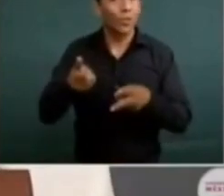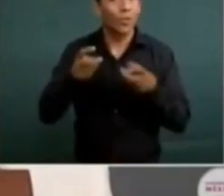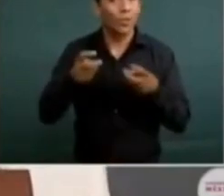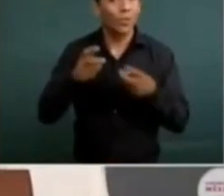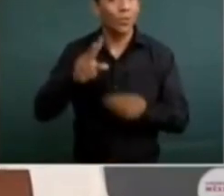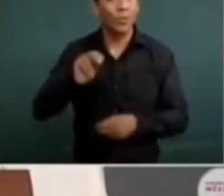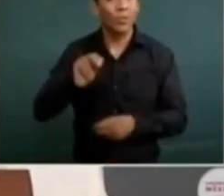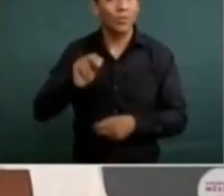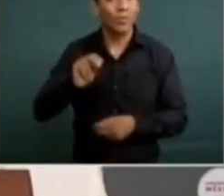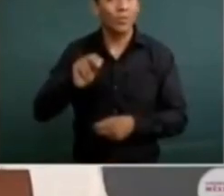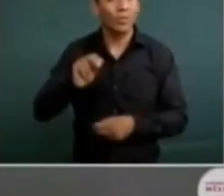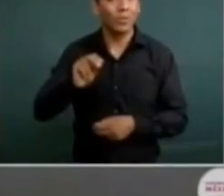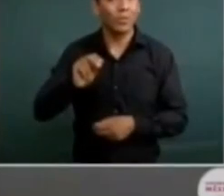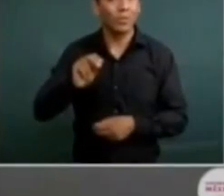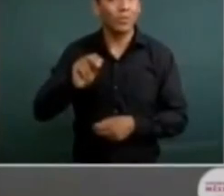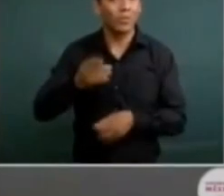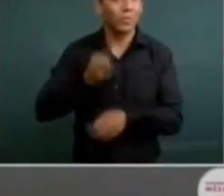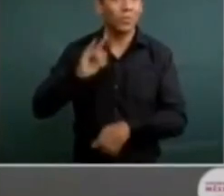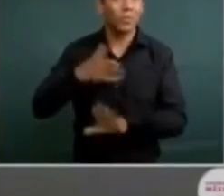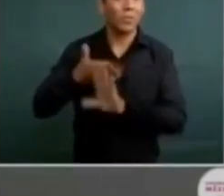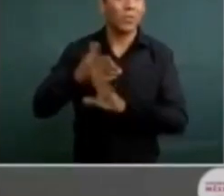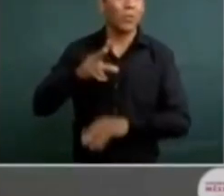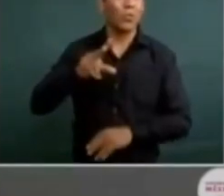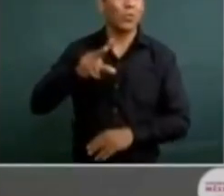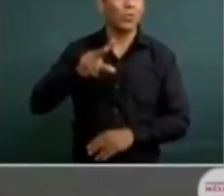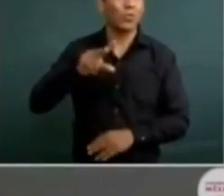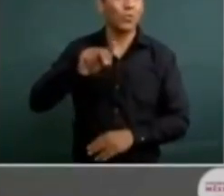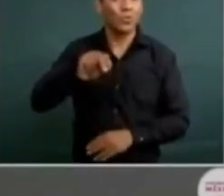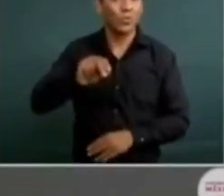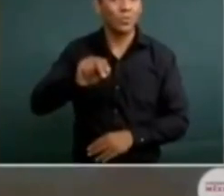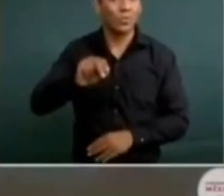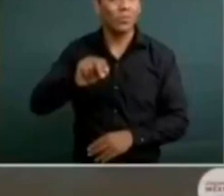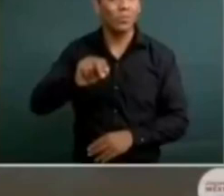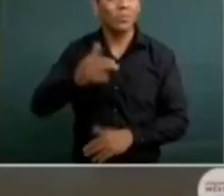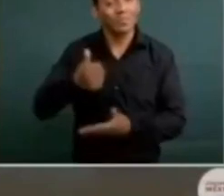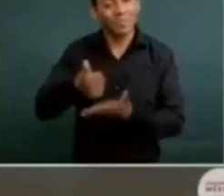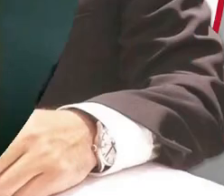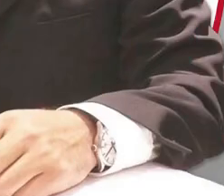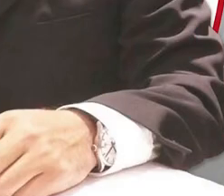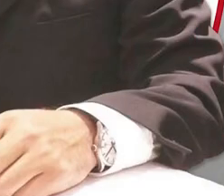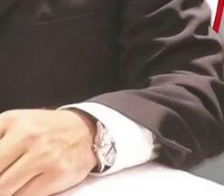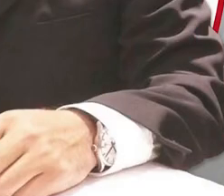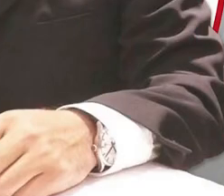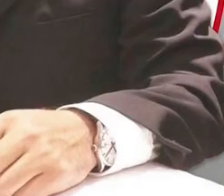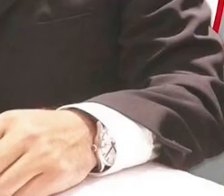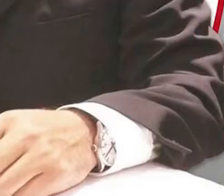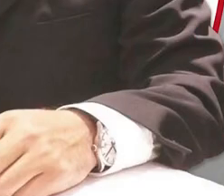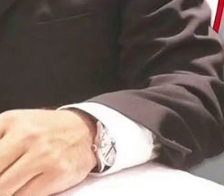No traicionar. Eso ayuda mucho para que no dé el coronavirus.